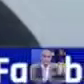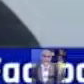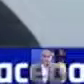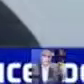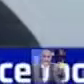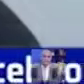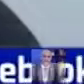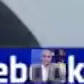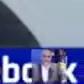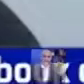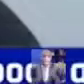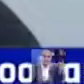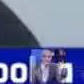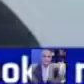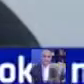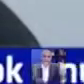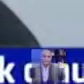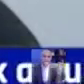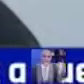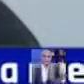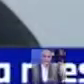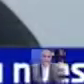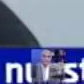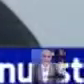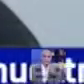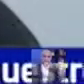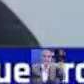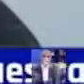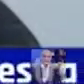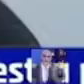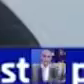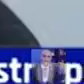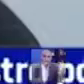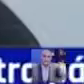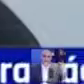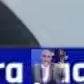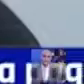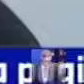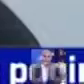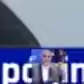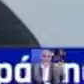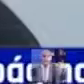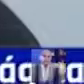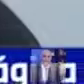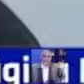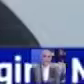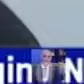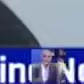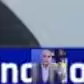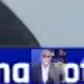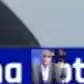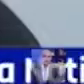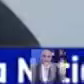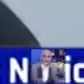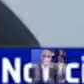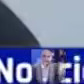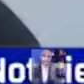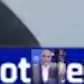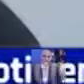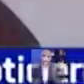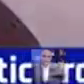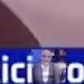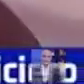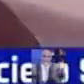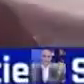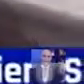que entrevistaste a Cuadri, pues estabas haciéndole preguntas nada cómodas. Allá Carmen